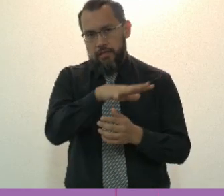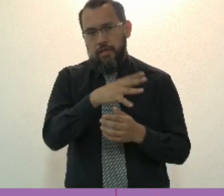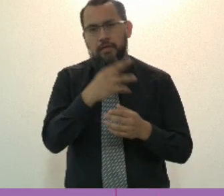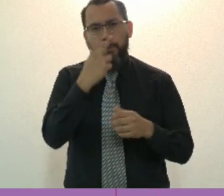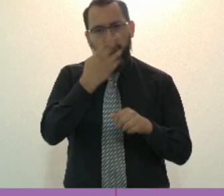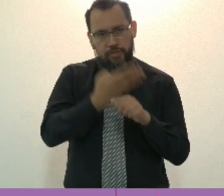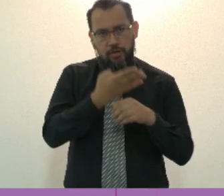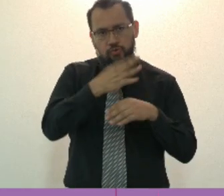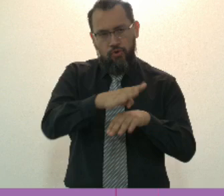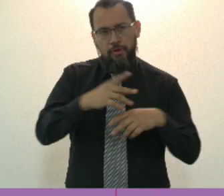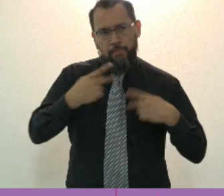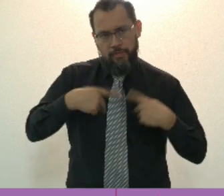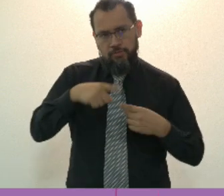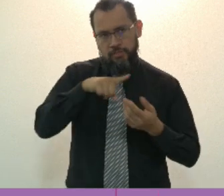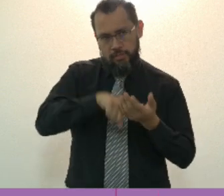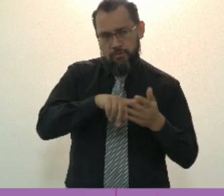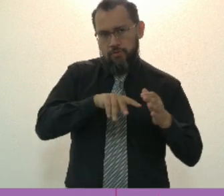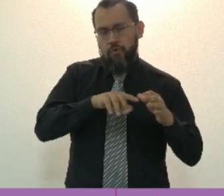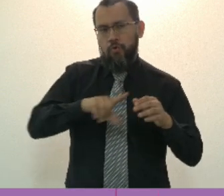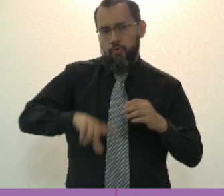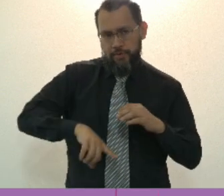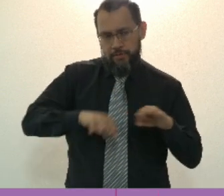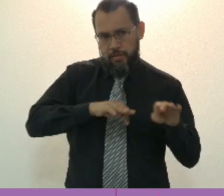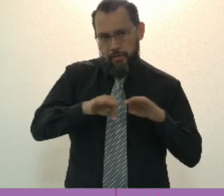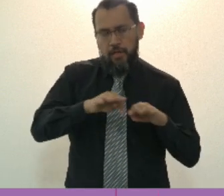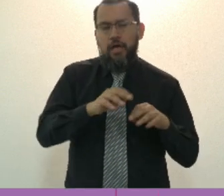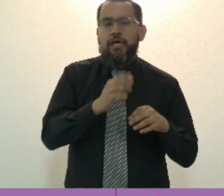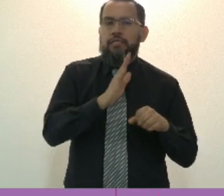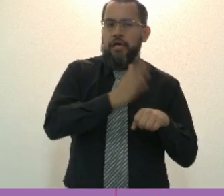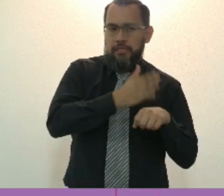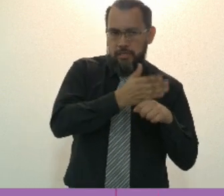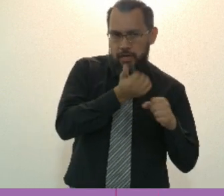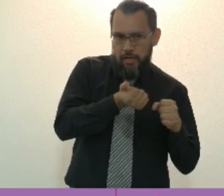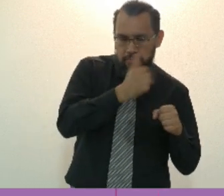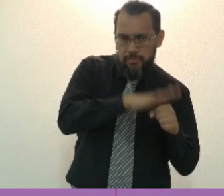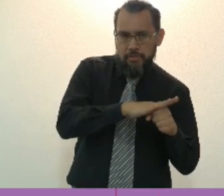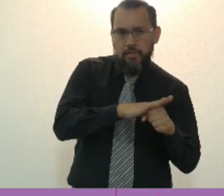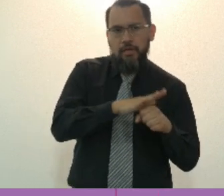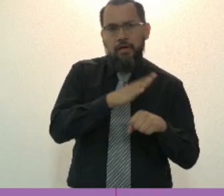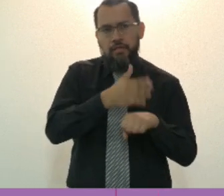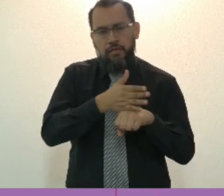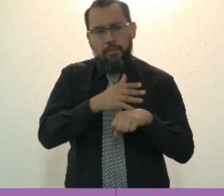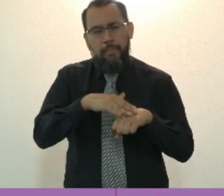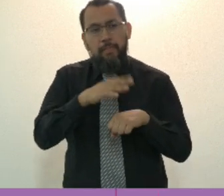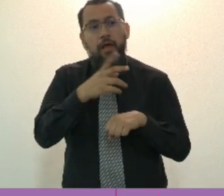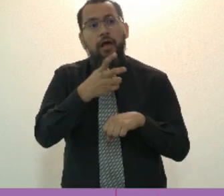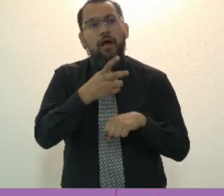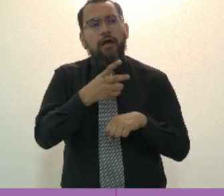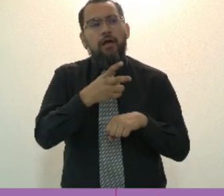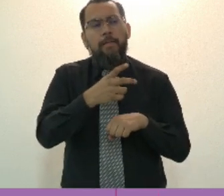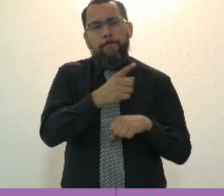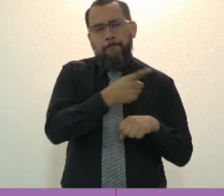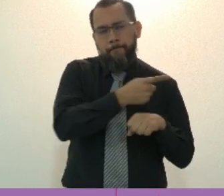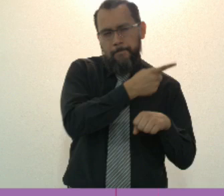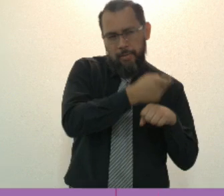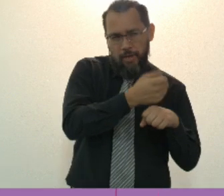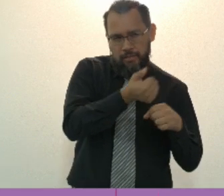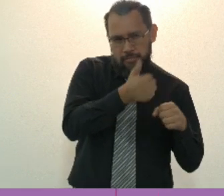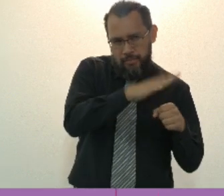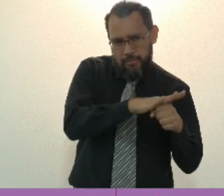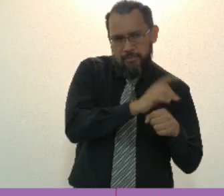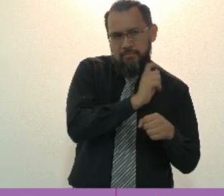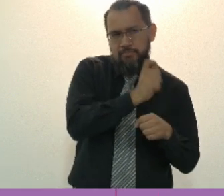Públicos previene dos tipos de sanciones, las administrativas y las graves. Las primeras tienen que